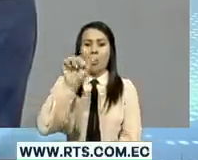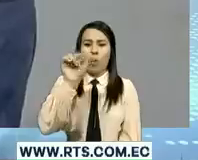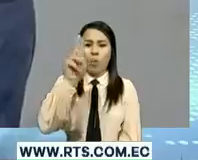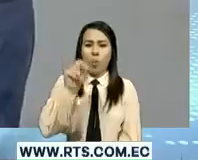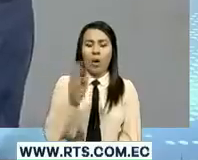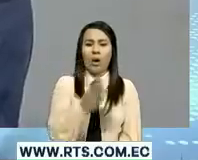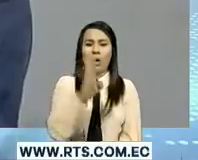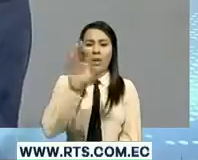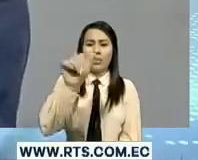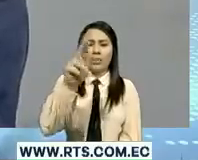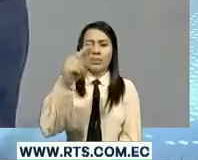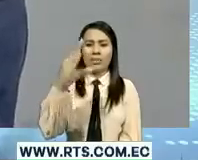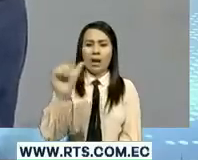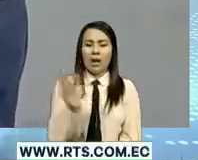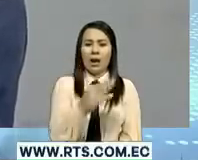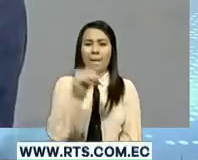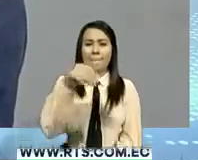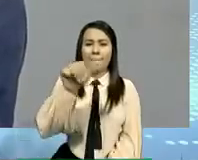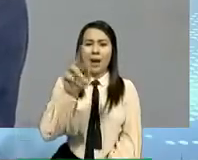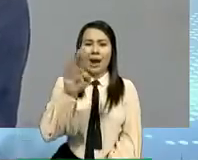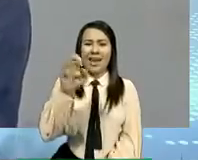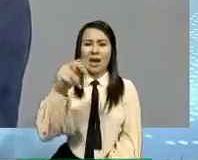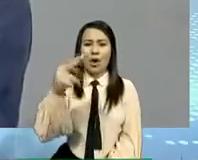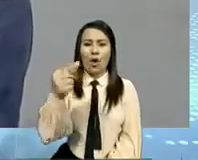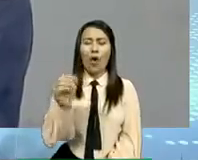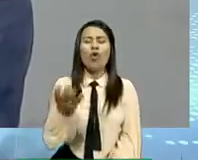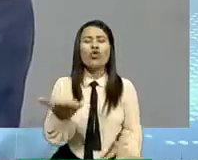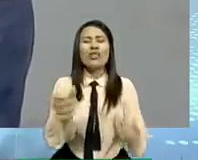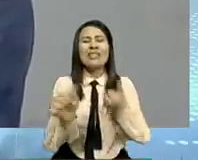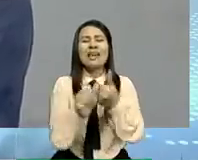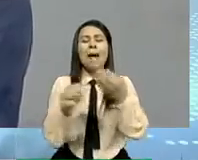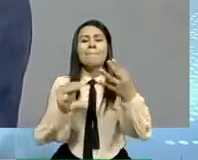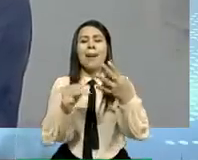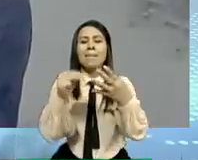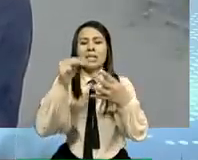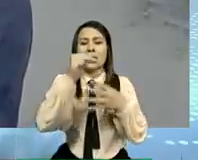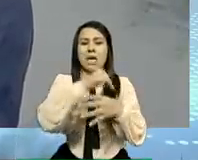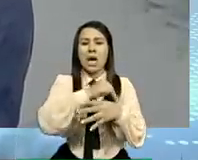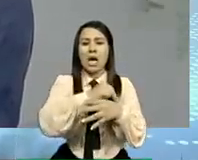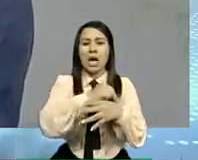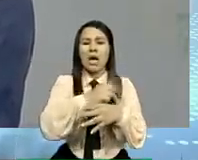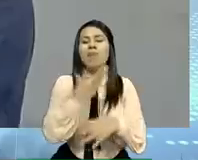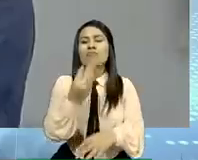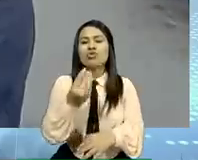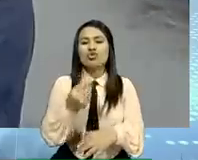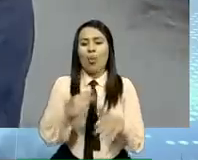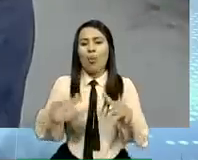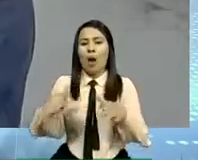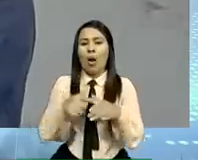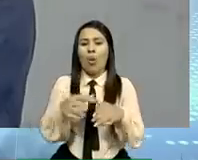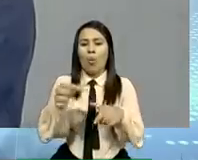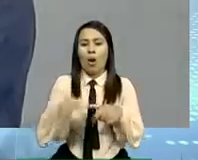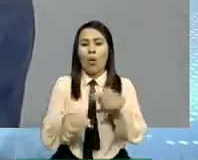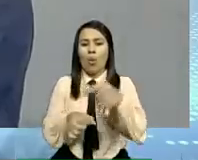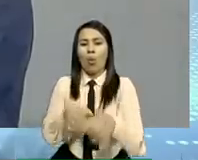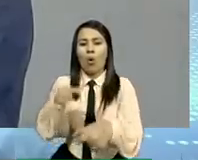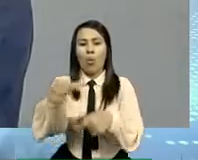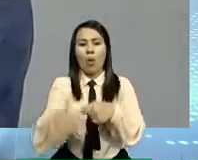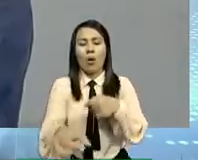la rampa que baja hacia Mapasingue para irse hacia el sur, por la vía Daule, hacia el sur, verán que estoy hablando claro,